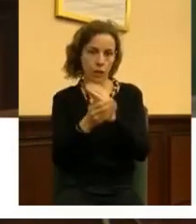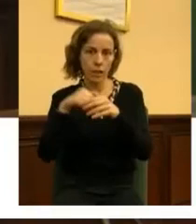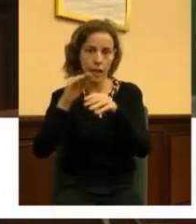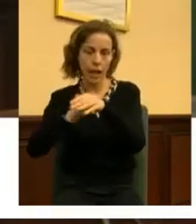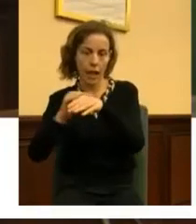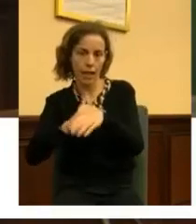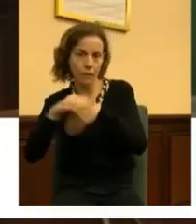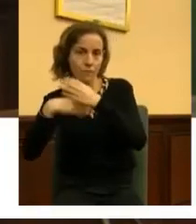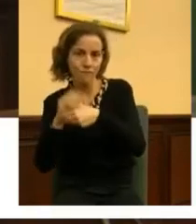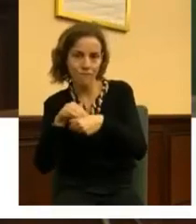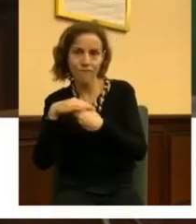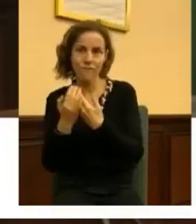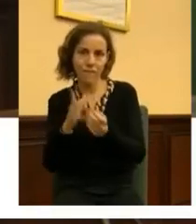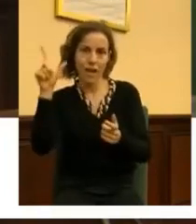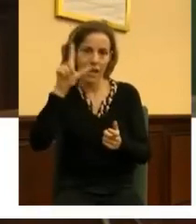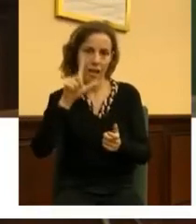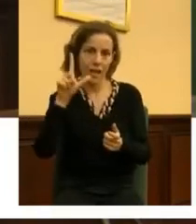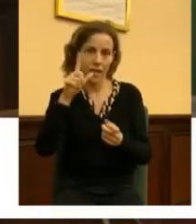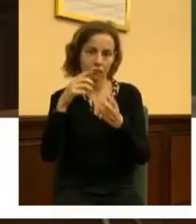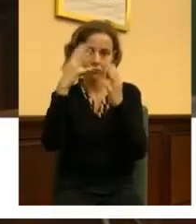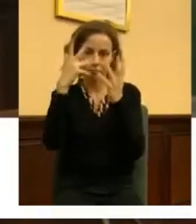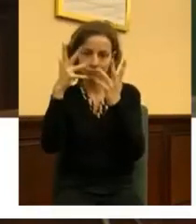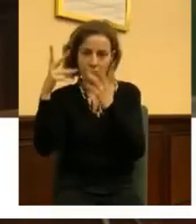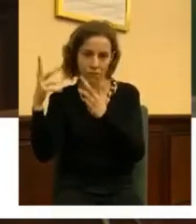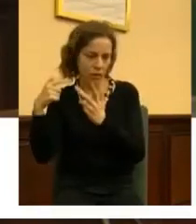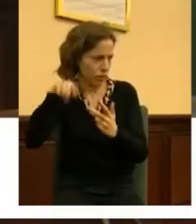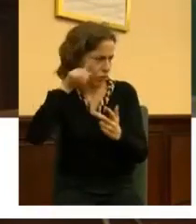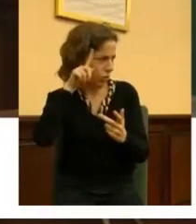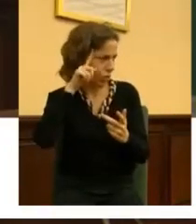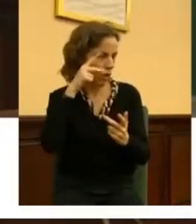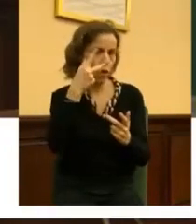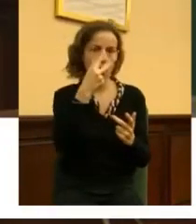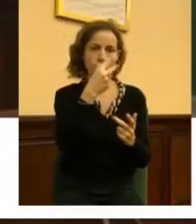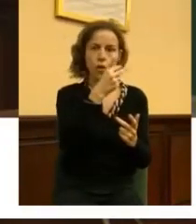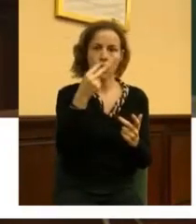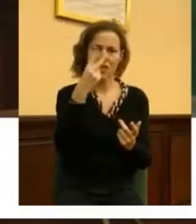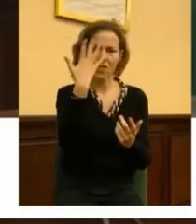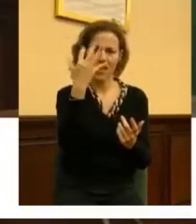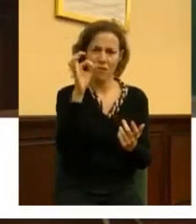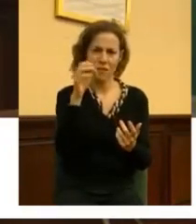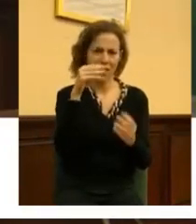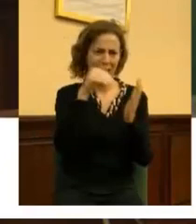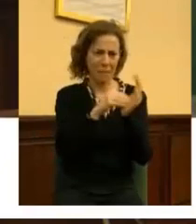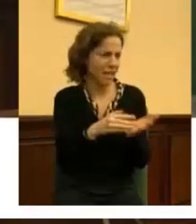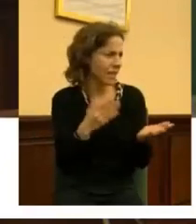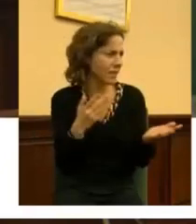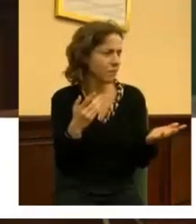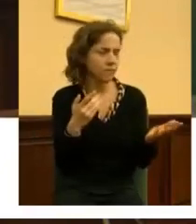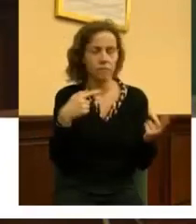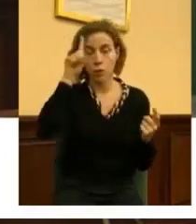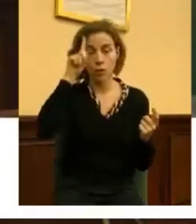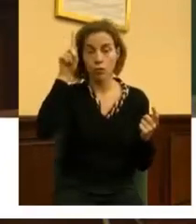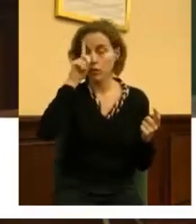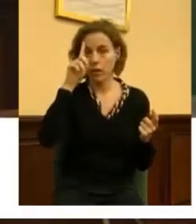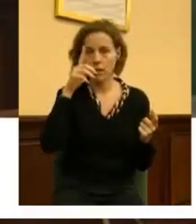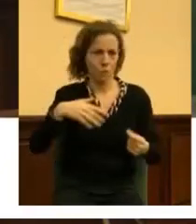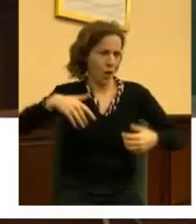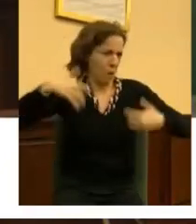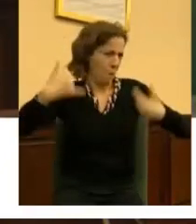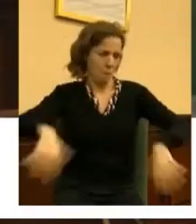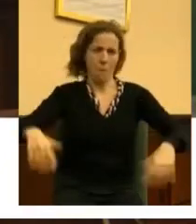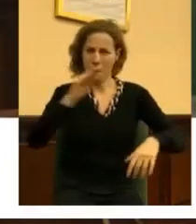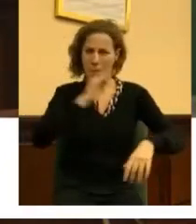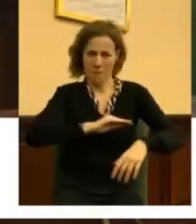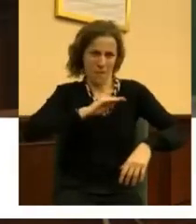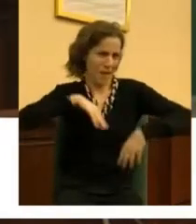hidroalcohólico, que yo no sé si ha dicho 250.000 litros, no lo sé, no me queda pero vamos, una burrada,